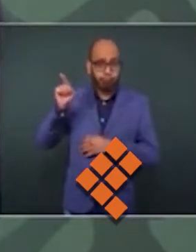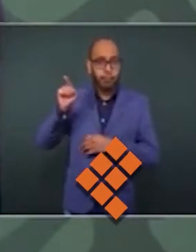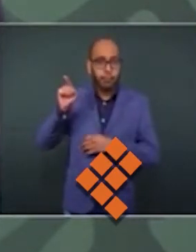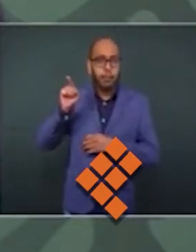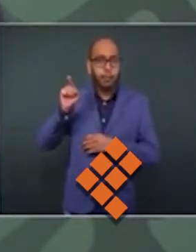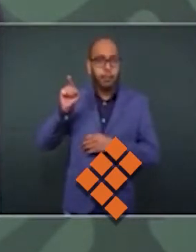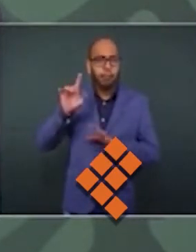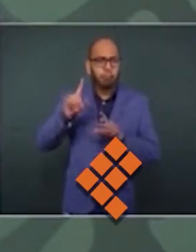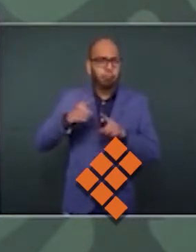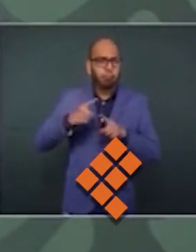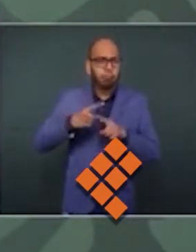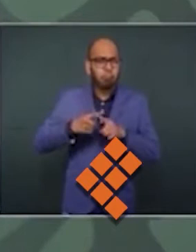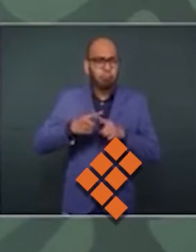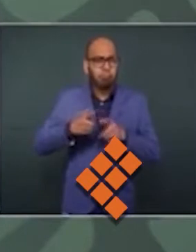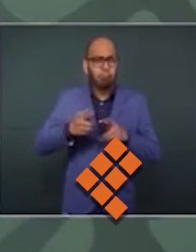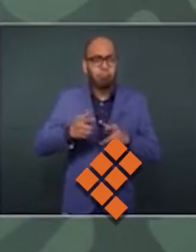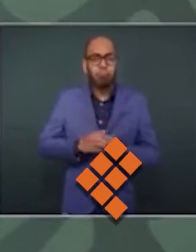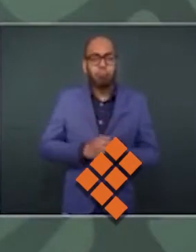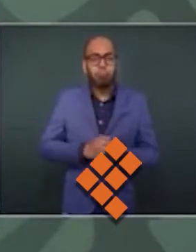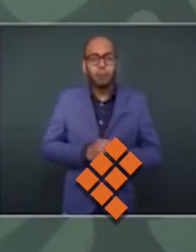la vida de miles de personas.